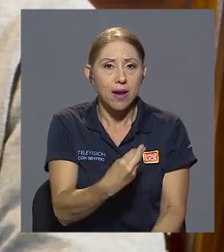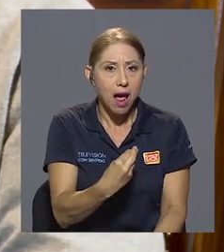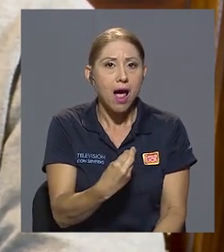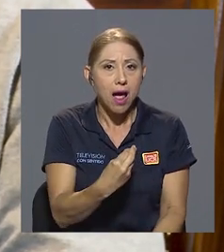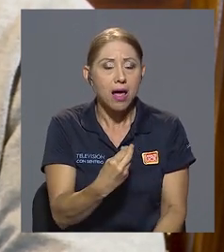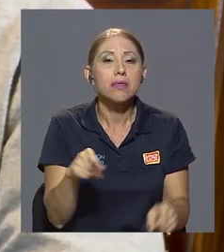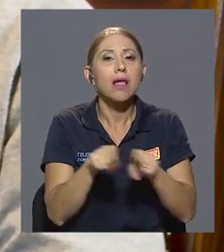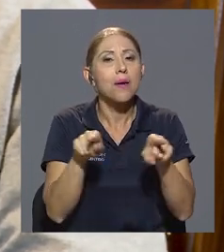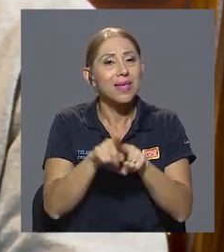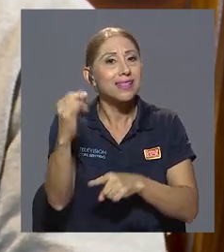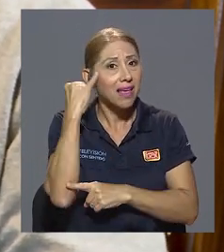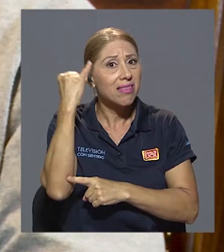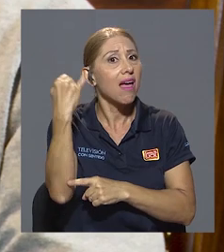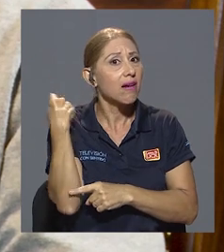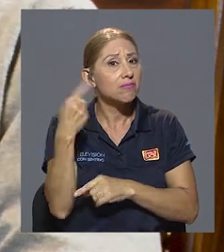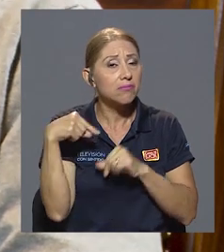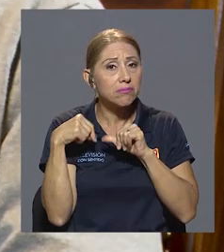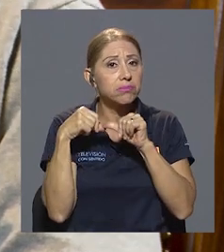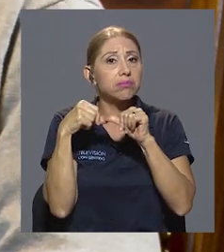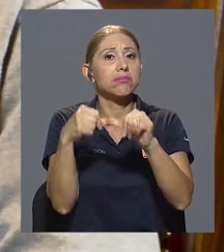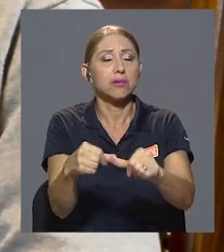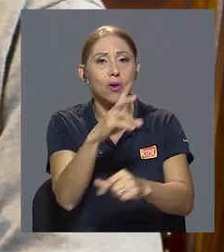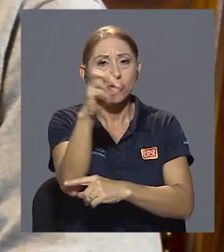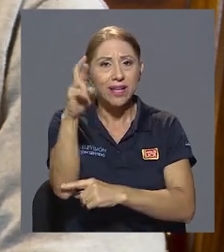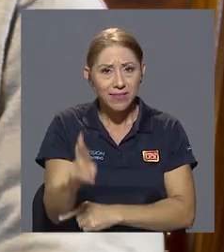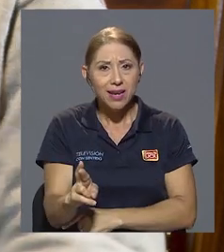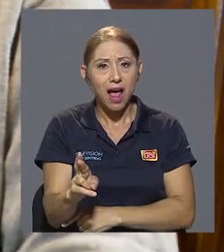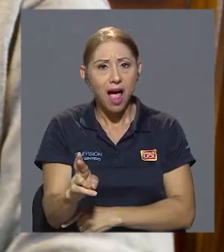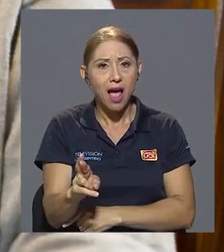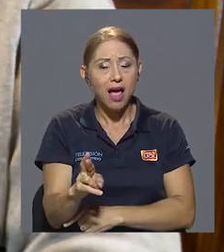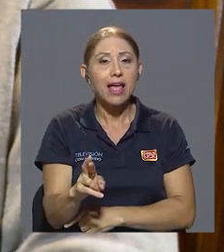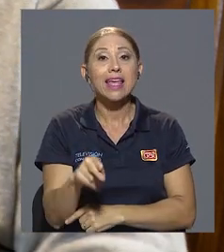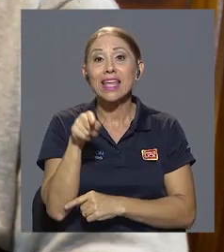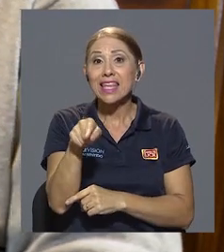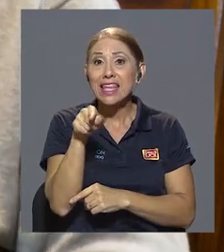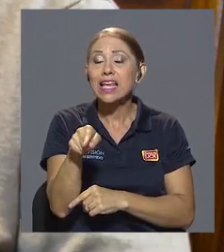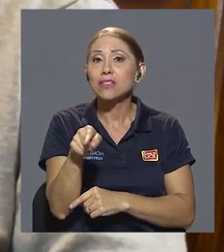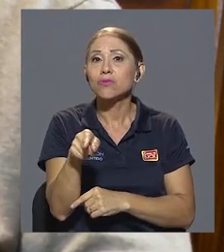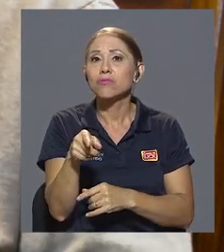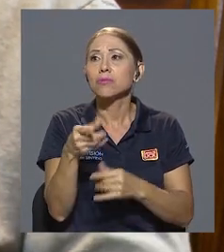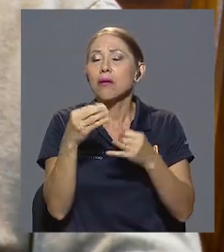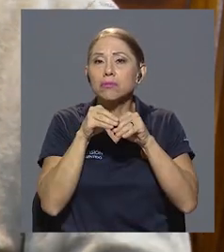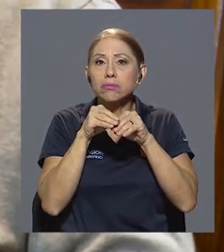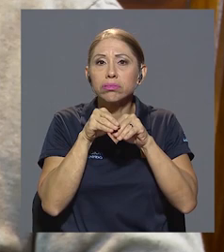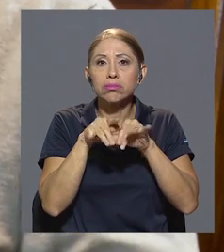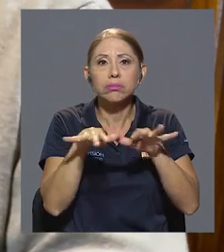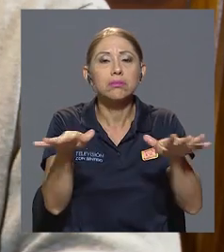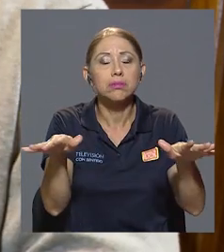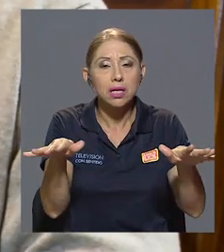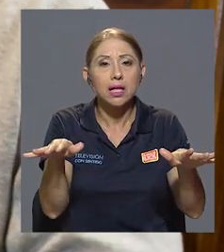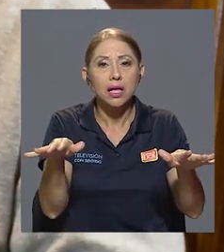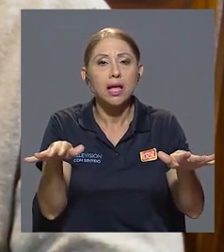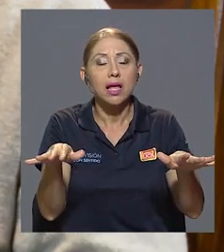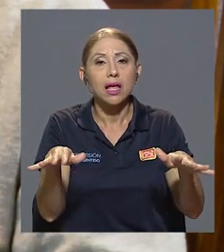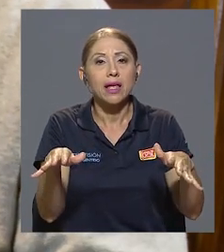que ha sido muy prominente costa rica y de hecho circula o se convierte en el sentido común